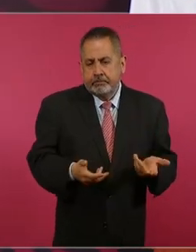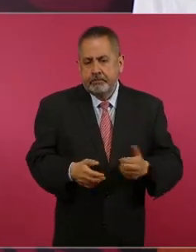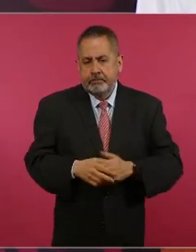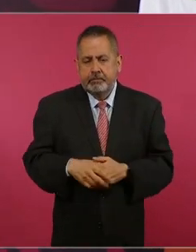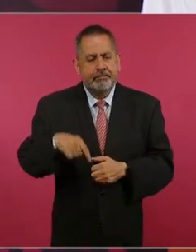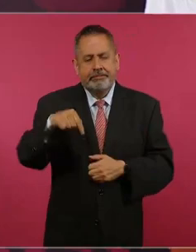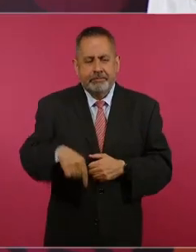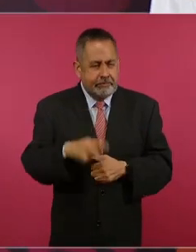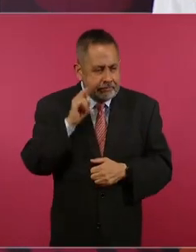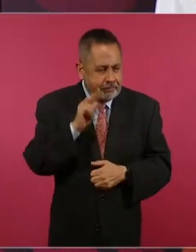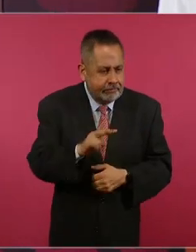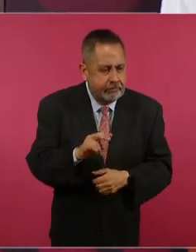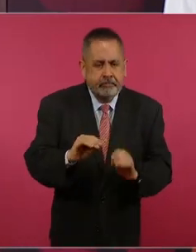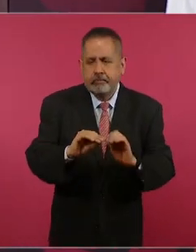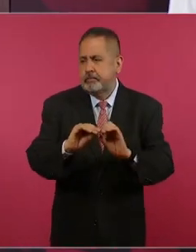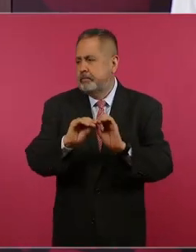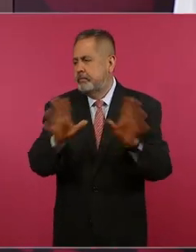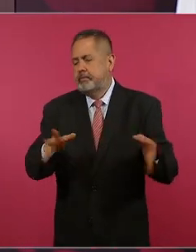Aquí es clarísimo